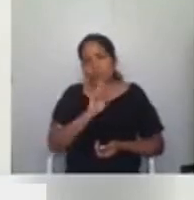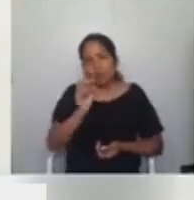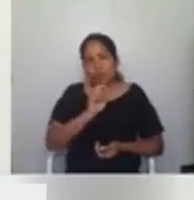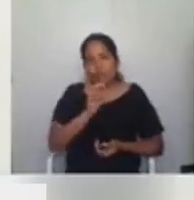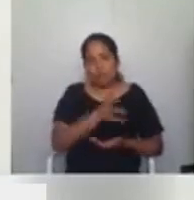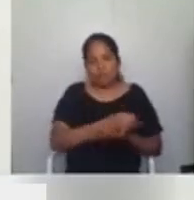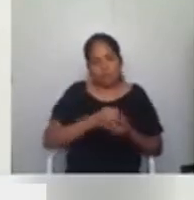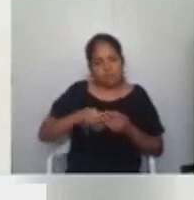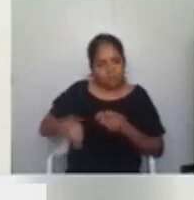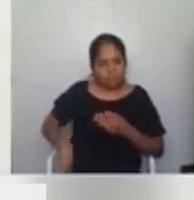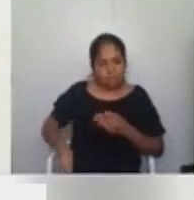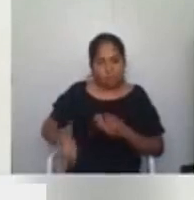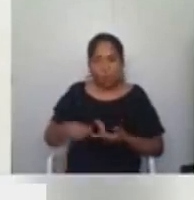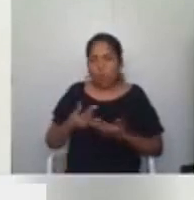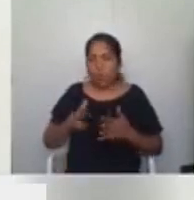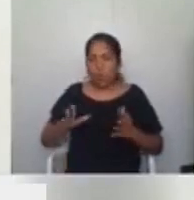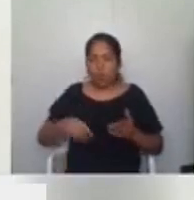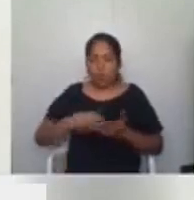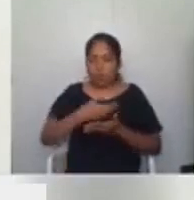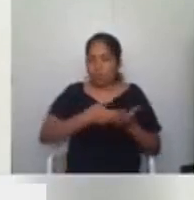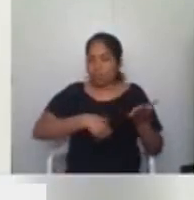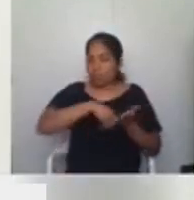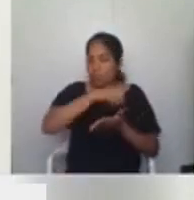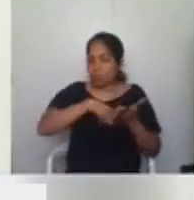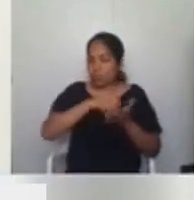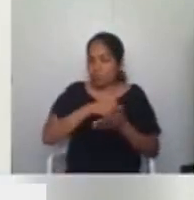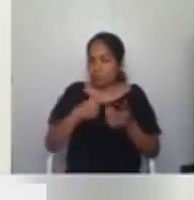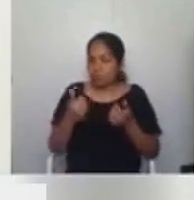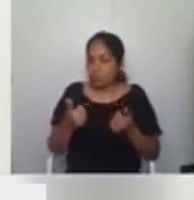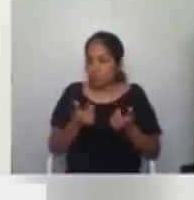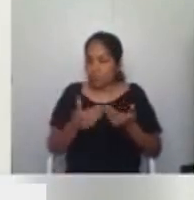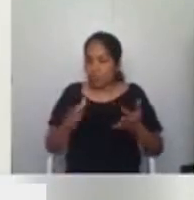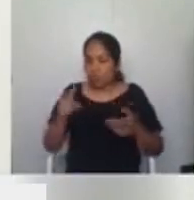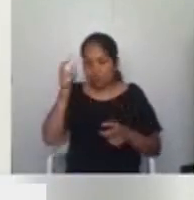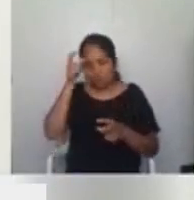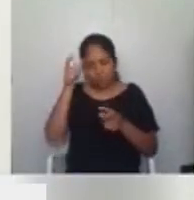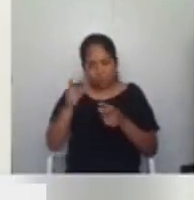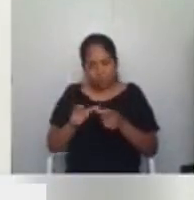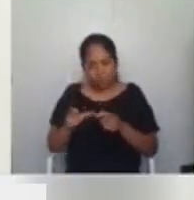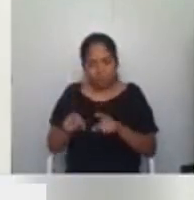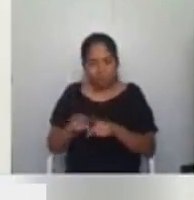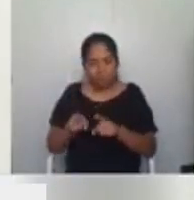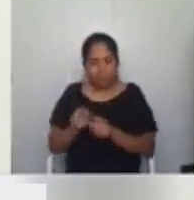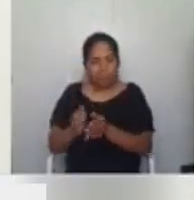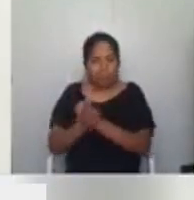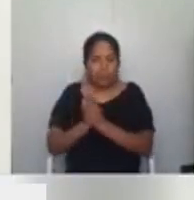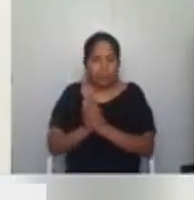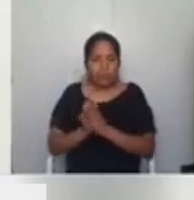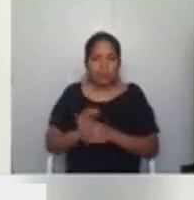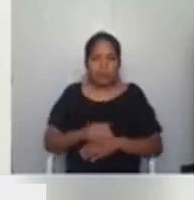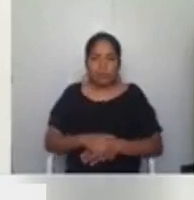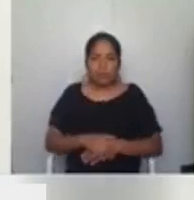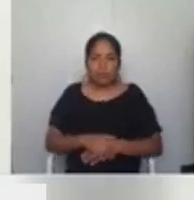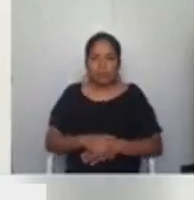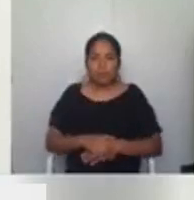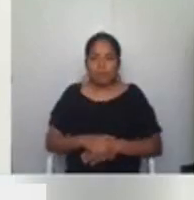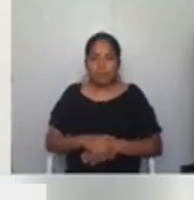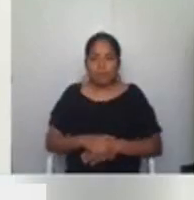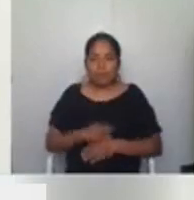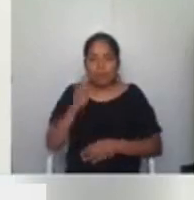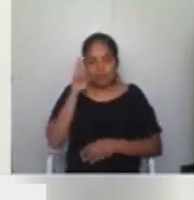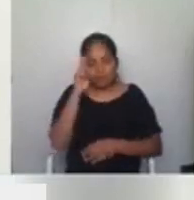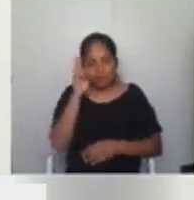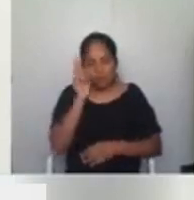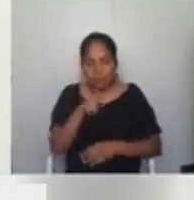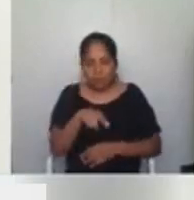de contratación, y está el Congreso también. Yo les pido un favor, o sea, pongamos de una buena vez, reconozcamos que el sistema